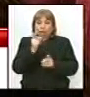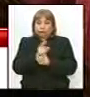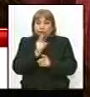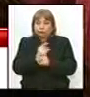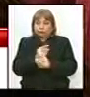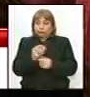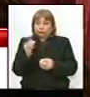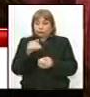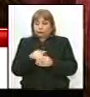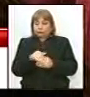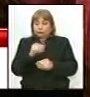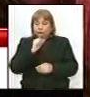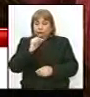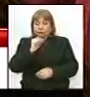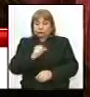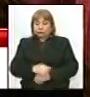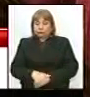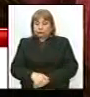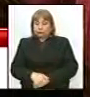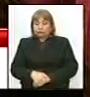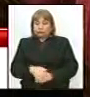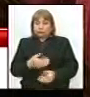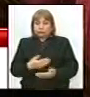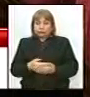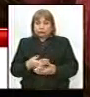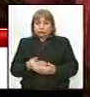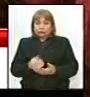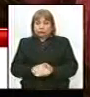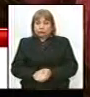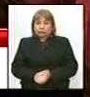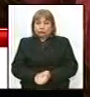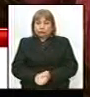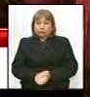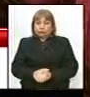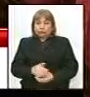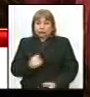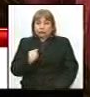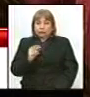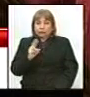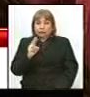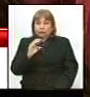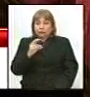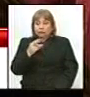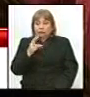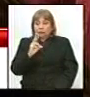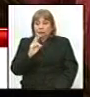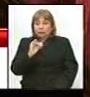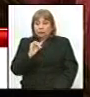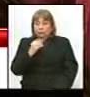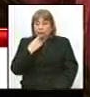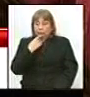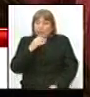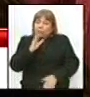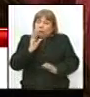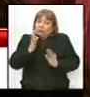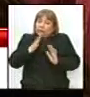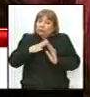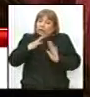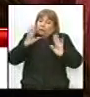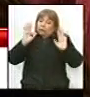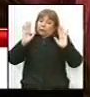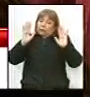vote a favor o no de la propuesta de accionamiento yo respeto el criterio de